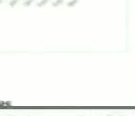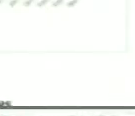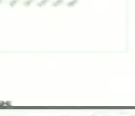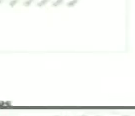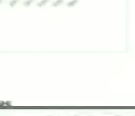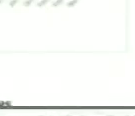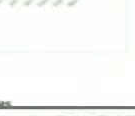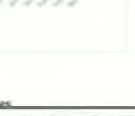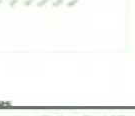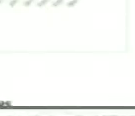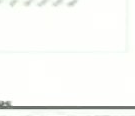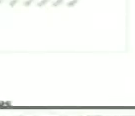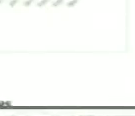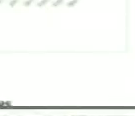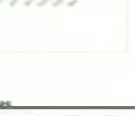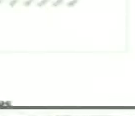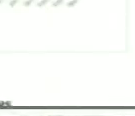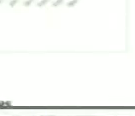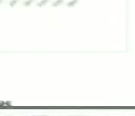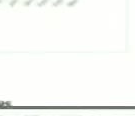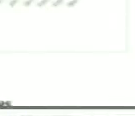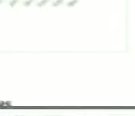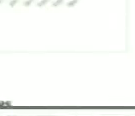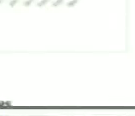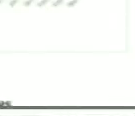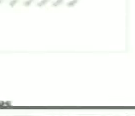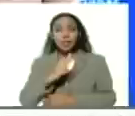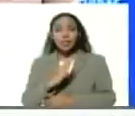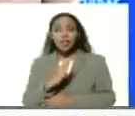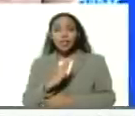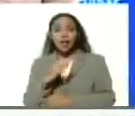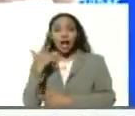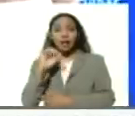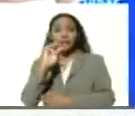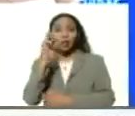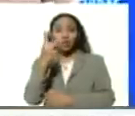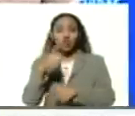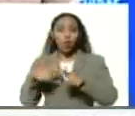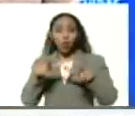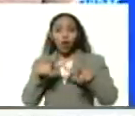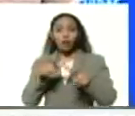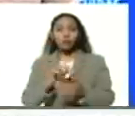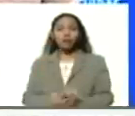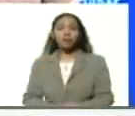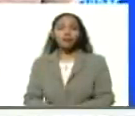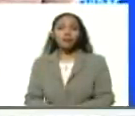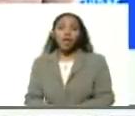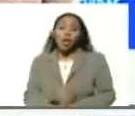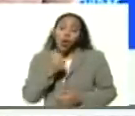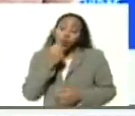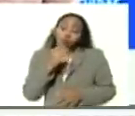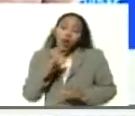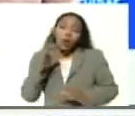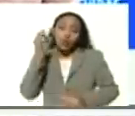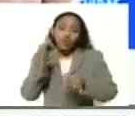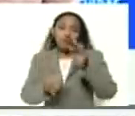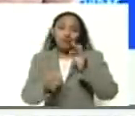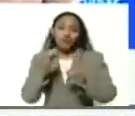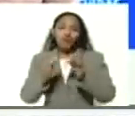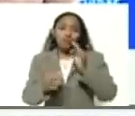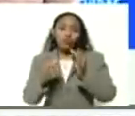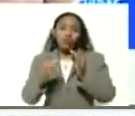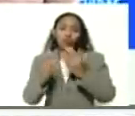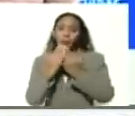2.800.002 personas en el mundo. Y Brasil en el segundo lugar. Bueno, justamente la